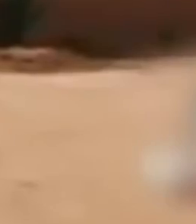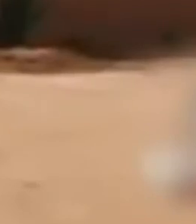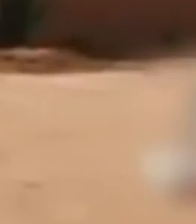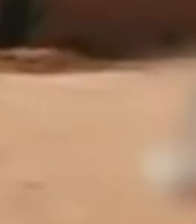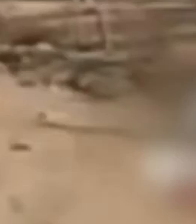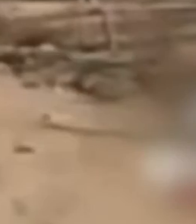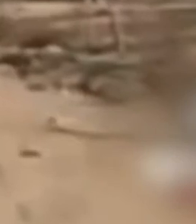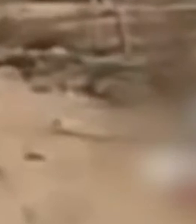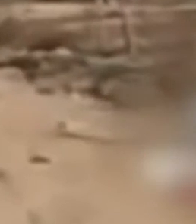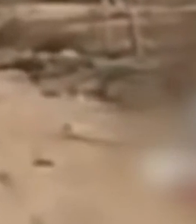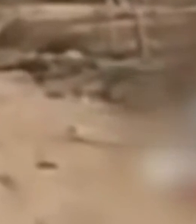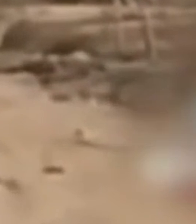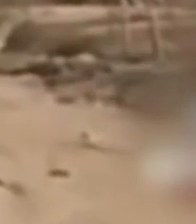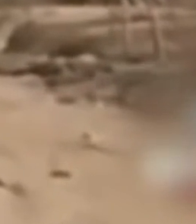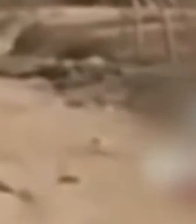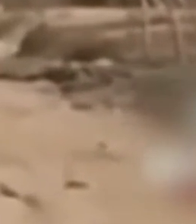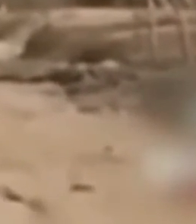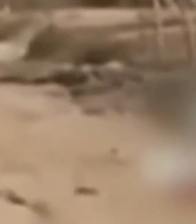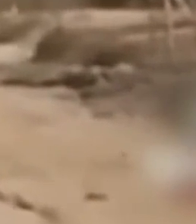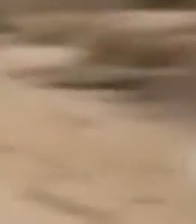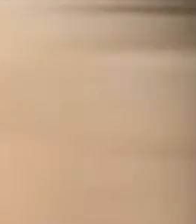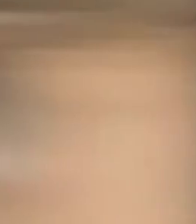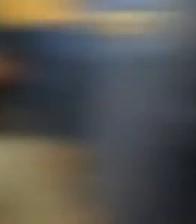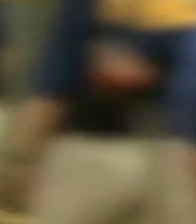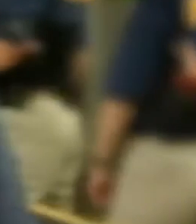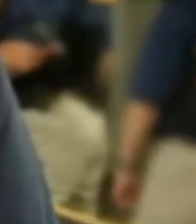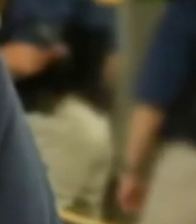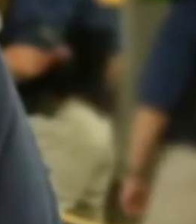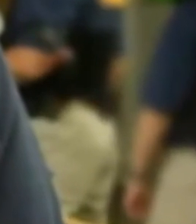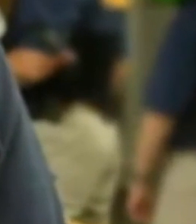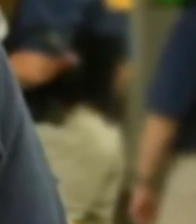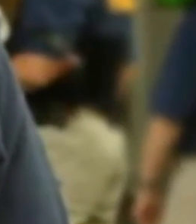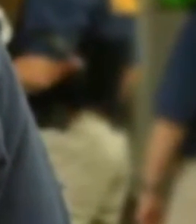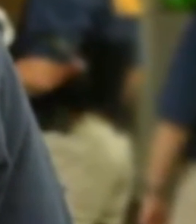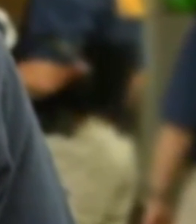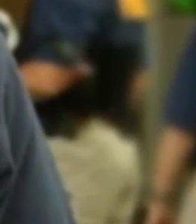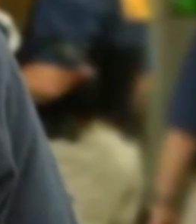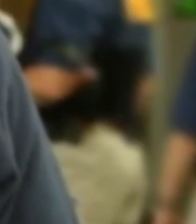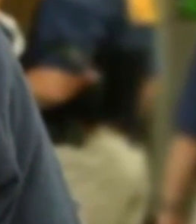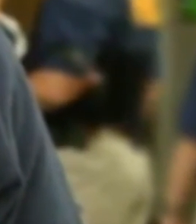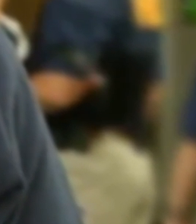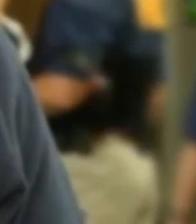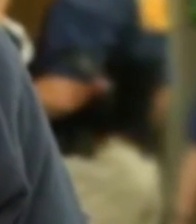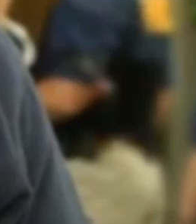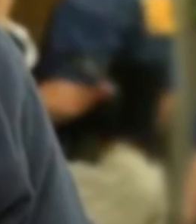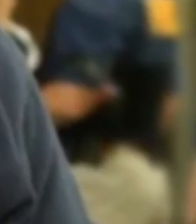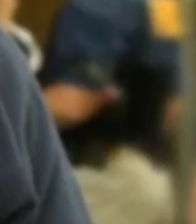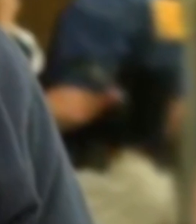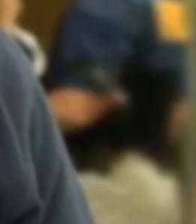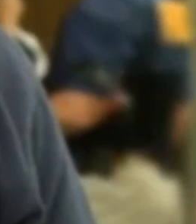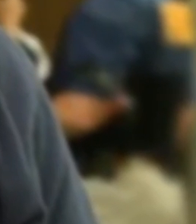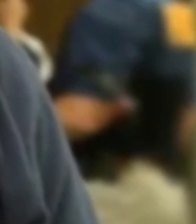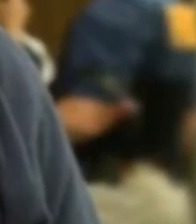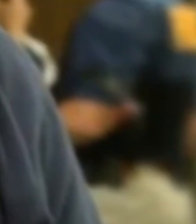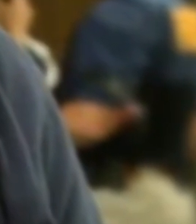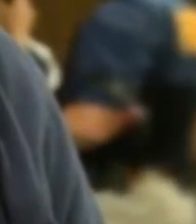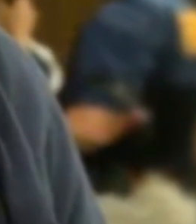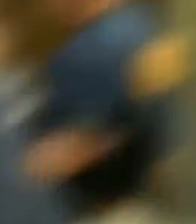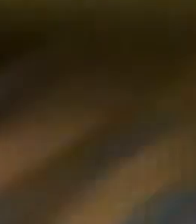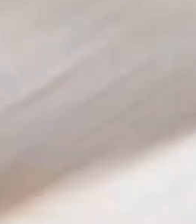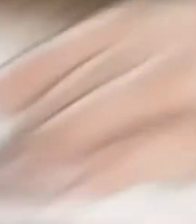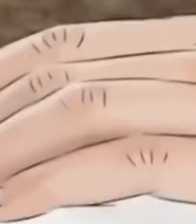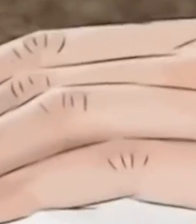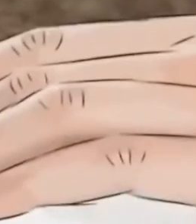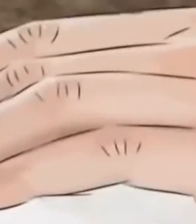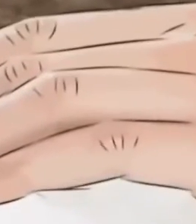2012 se realizó una redada en Los Cabos para capturar al Chapo. El FBI compartió información obtenida espiando el teléfono del Chapo con la